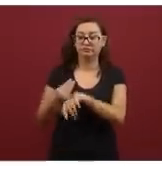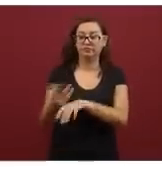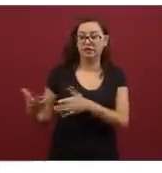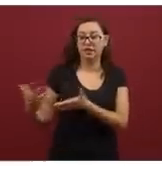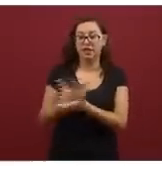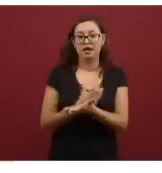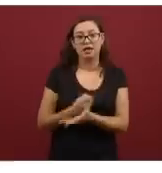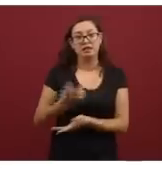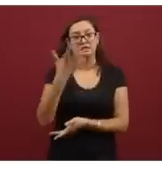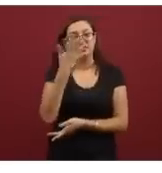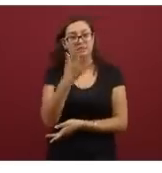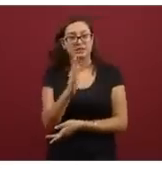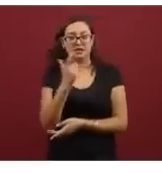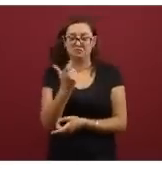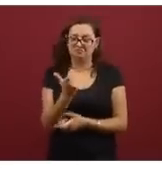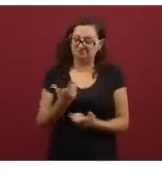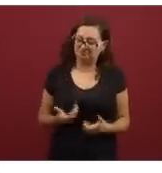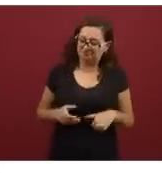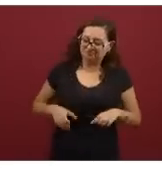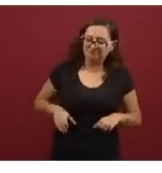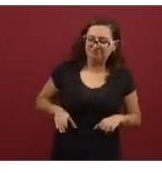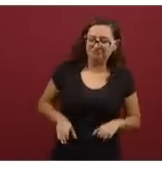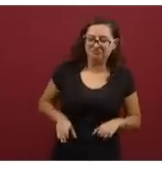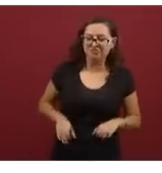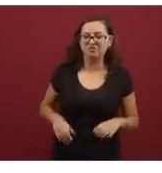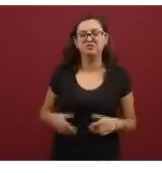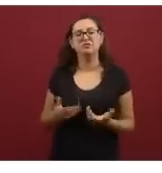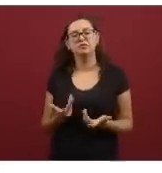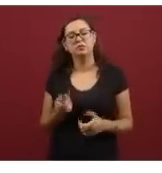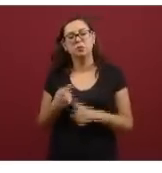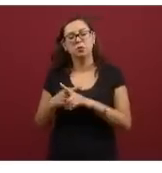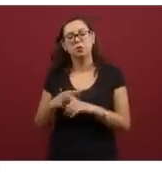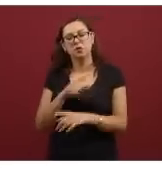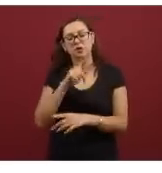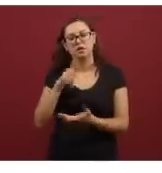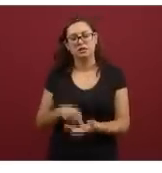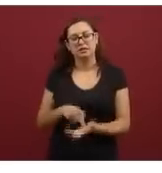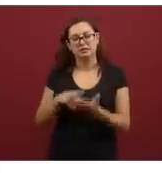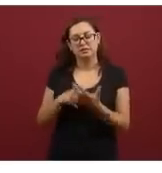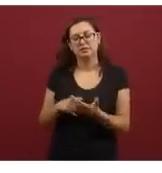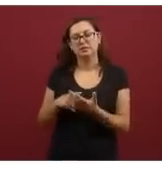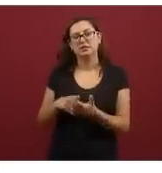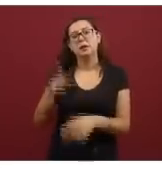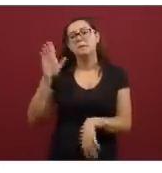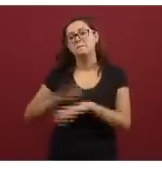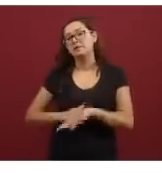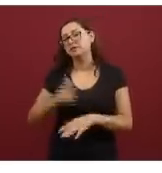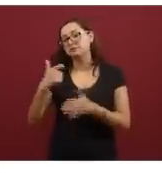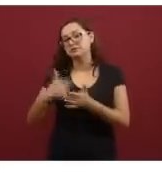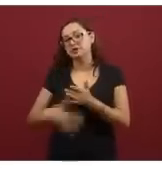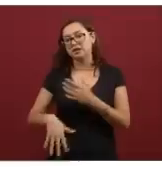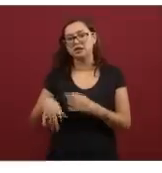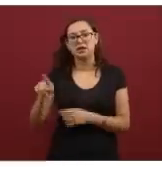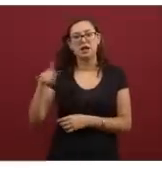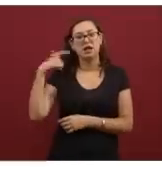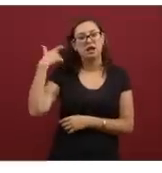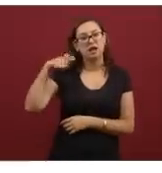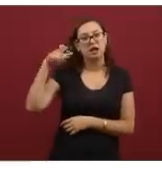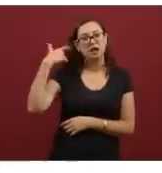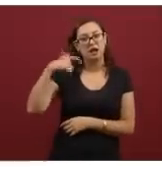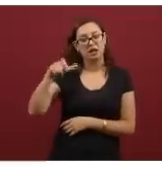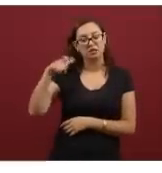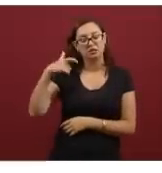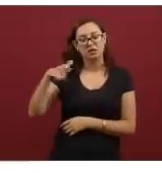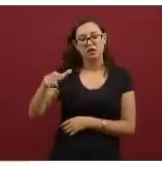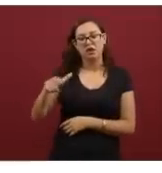96 centavos por kilo, y el más económico está en Querétaro, Sonigas,